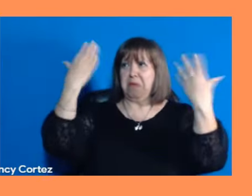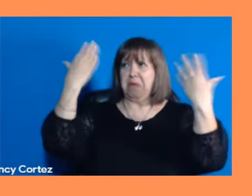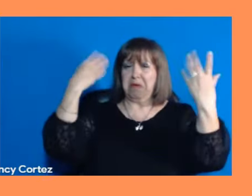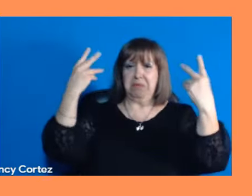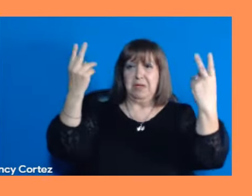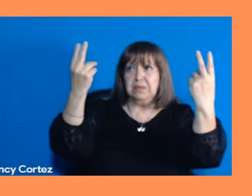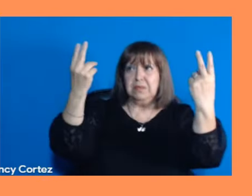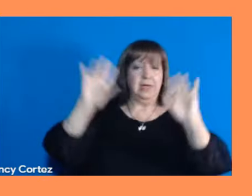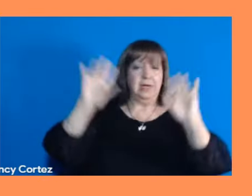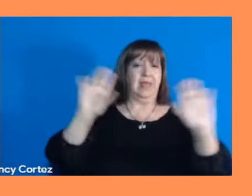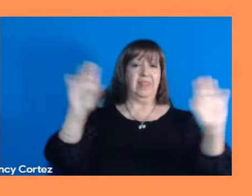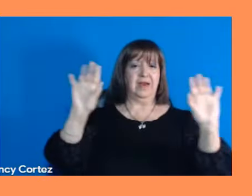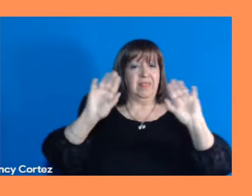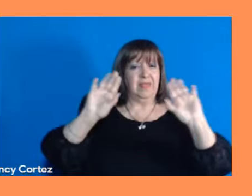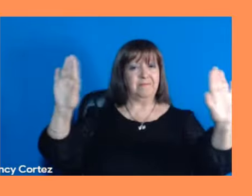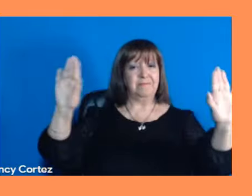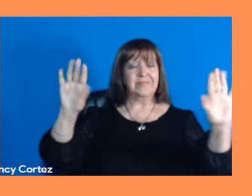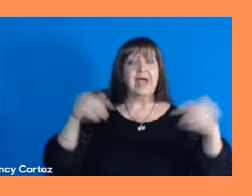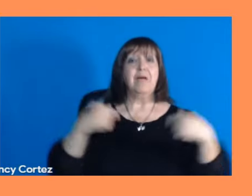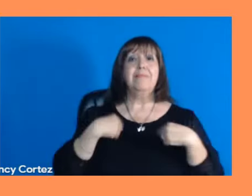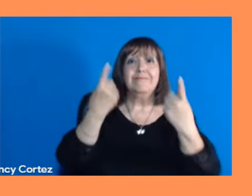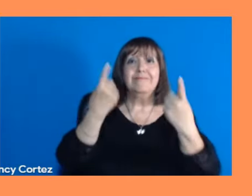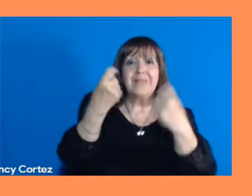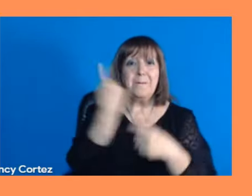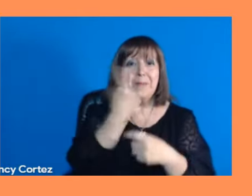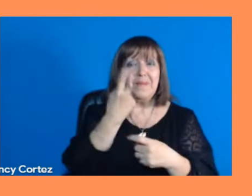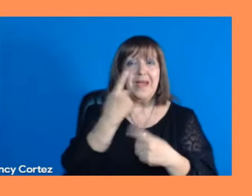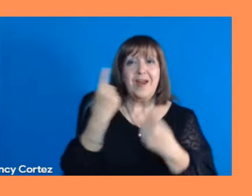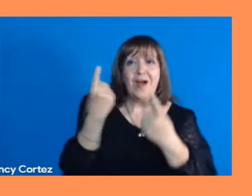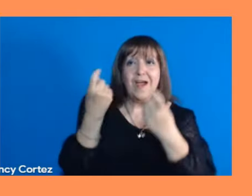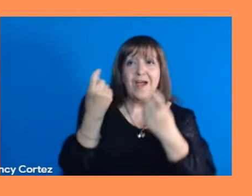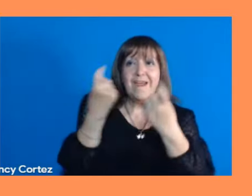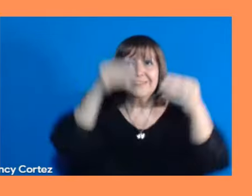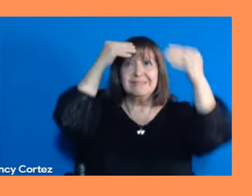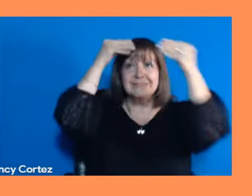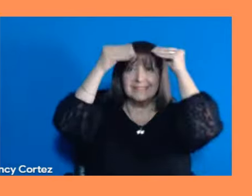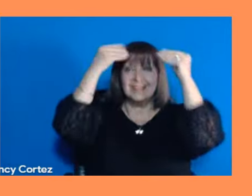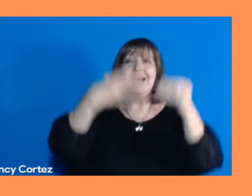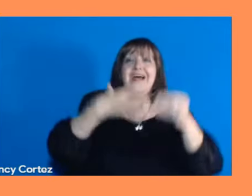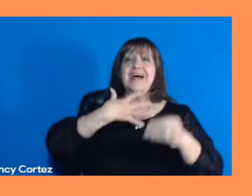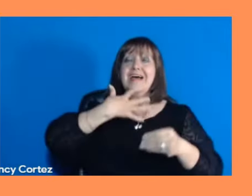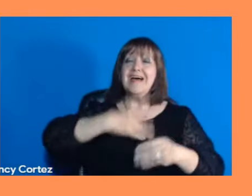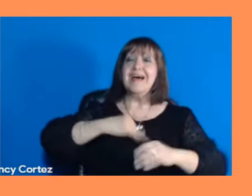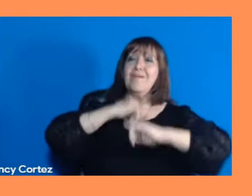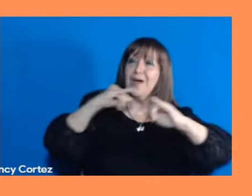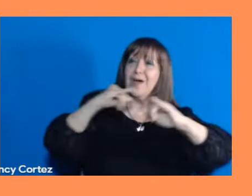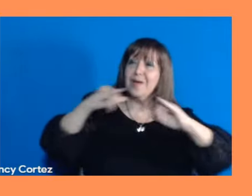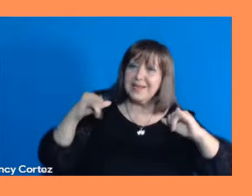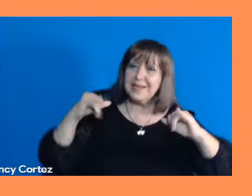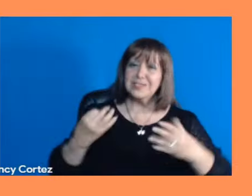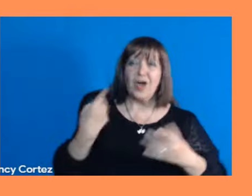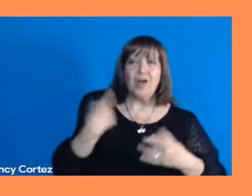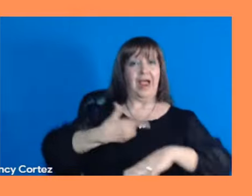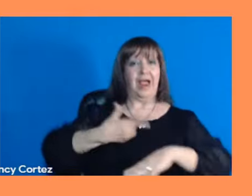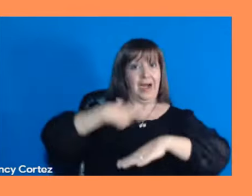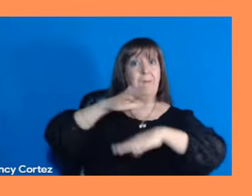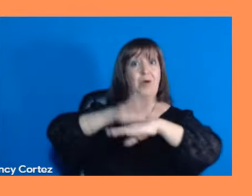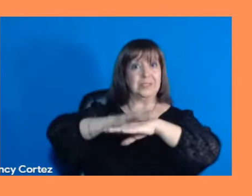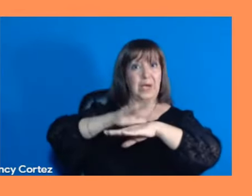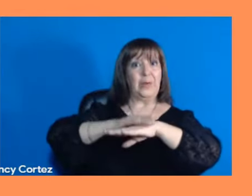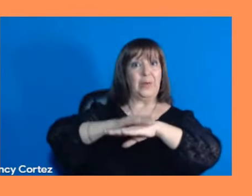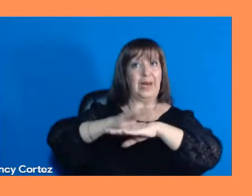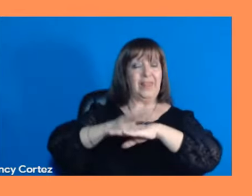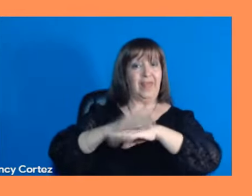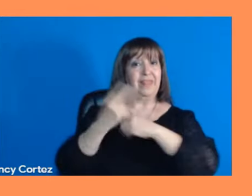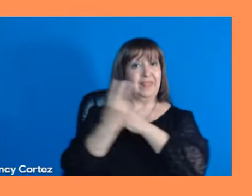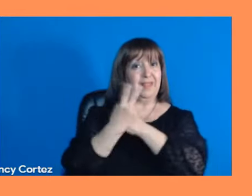el conocimiento certero y orientadas en las responsabilidades y el cuidado. Esto incluye tanto